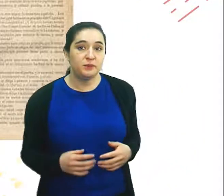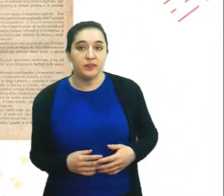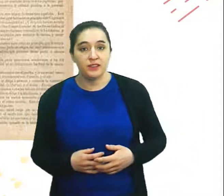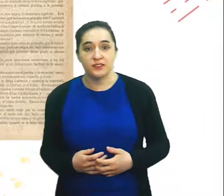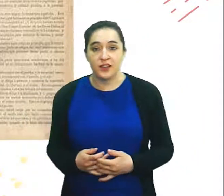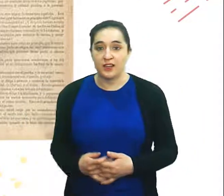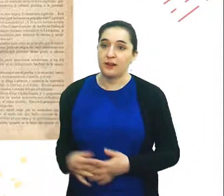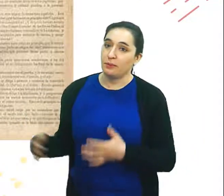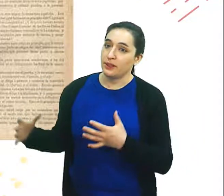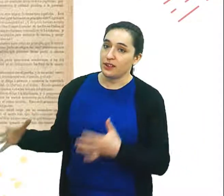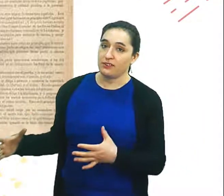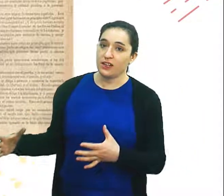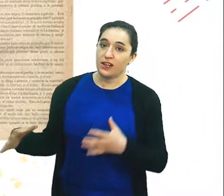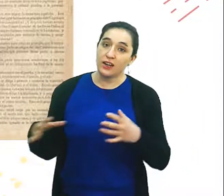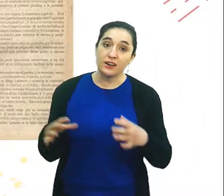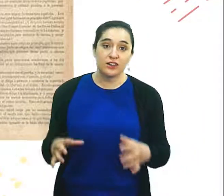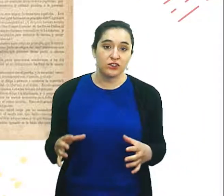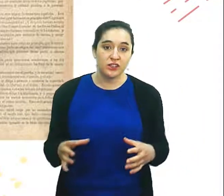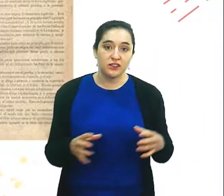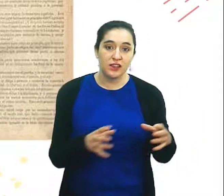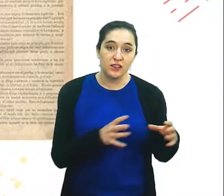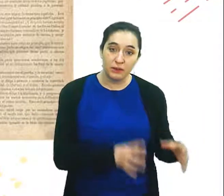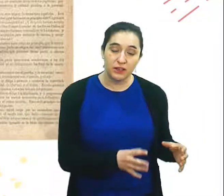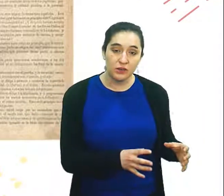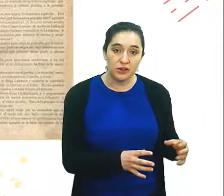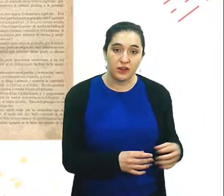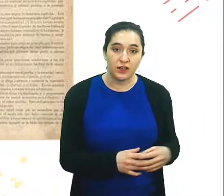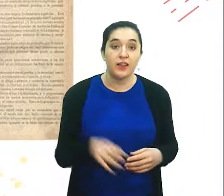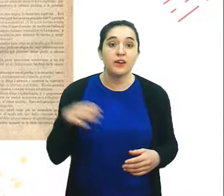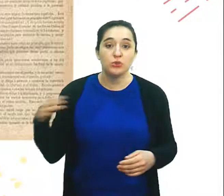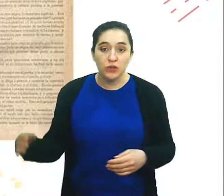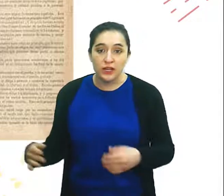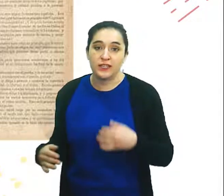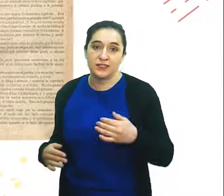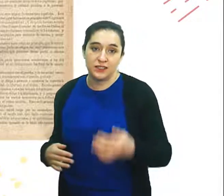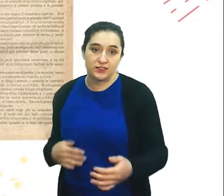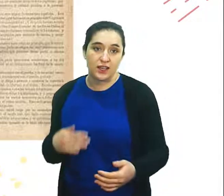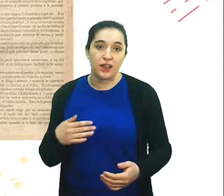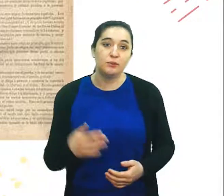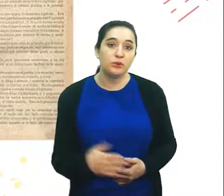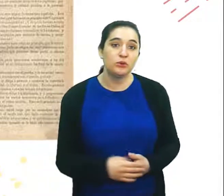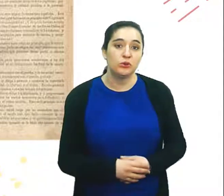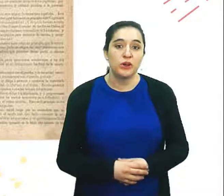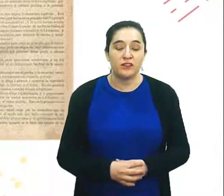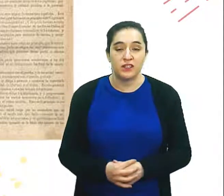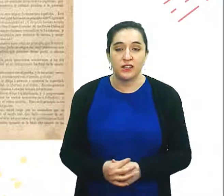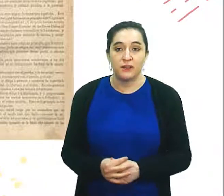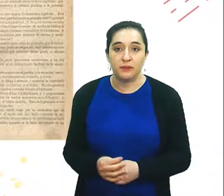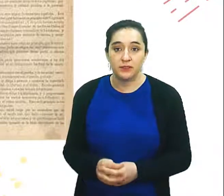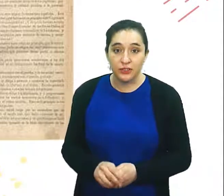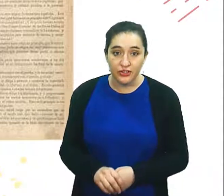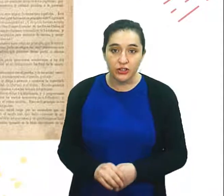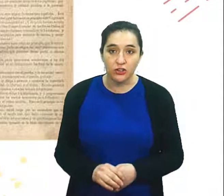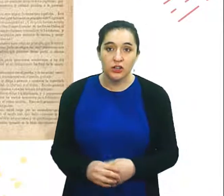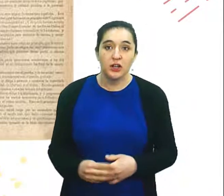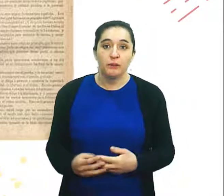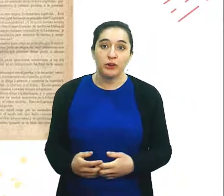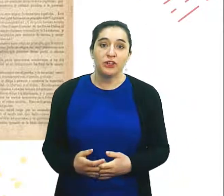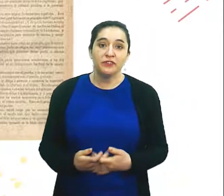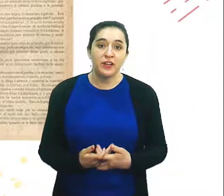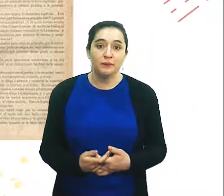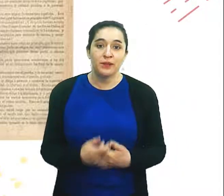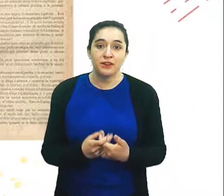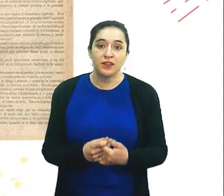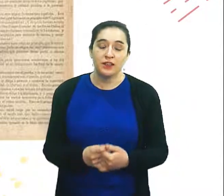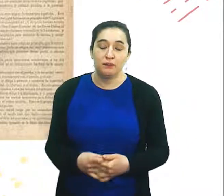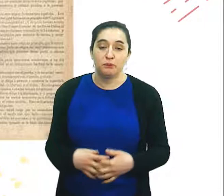de la independencia eran Patria Vieja, Reconquista y Patria Nueva, cada una caracterizada por una batalla en específico, pero